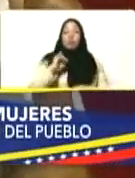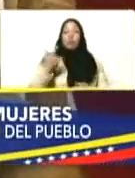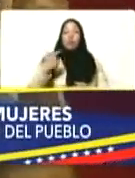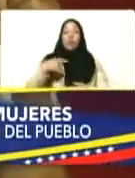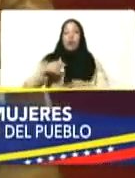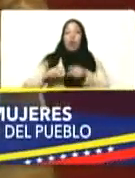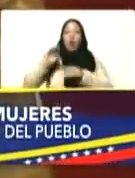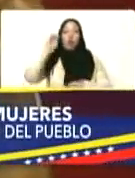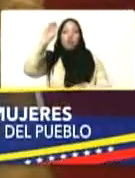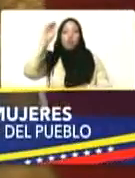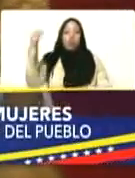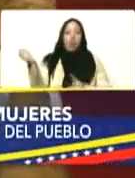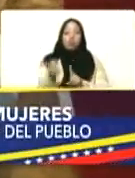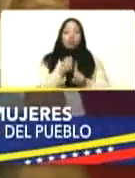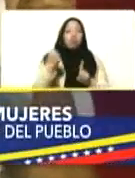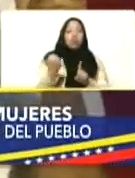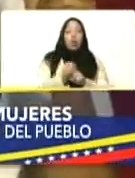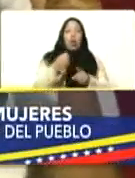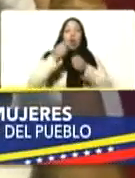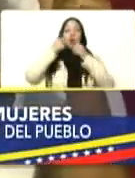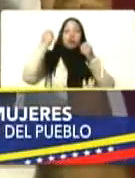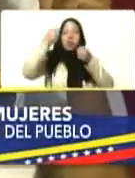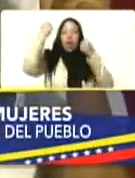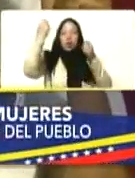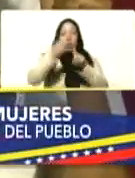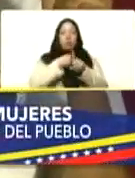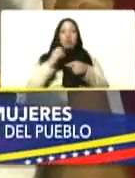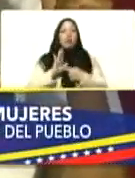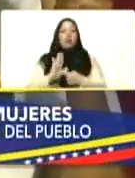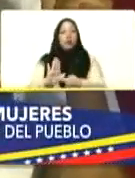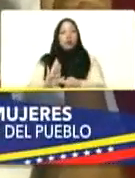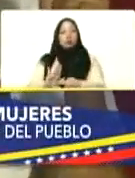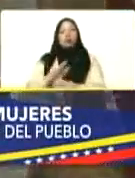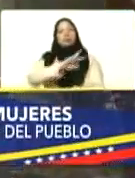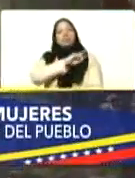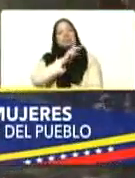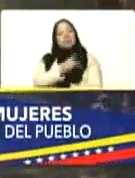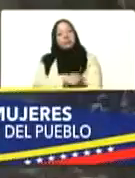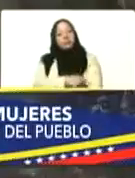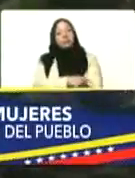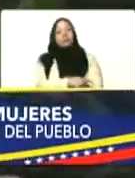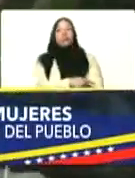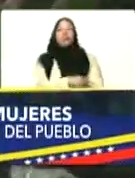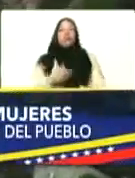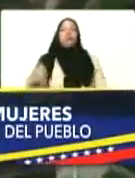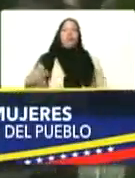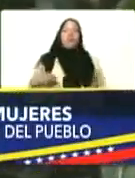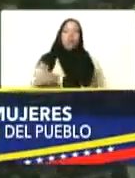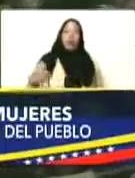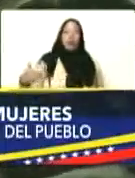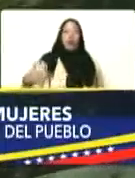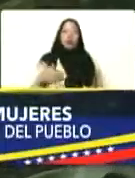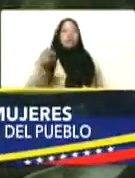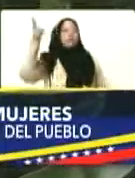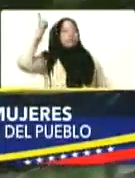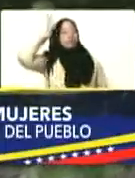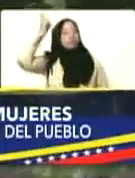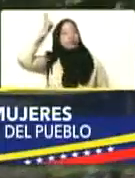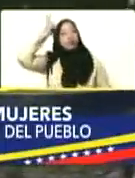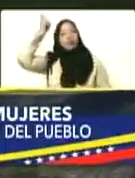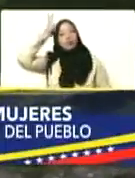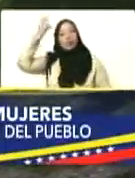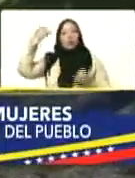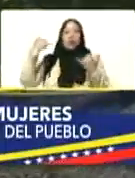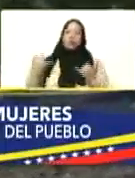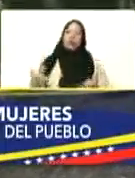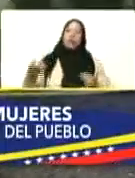adelante. Presidente, aquí estoy representando la Fuerza Zamorana de Pescadores e Indígenas. También estoy